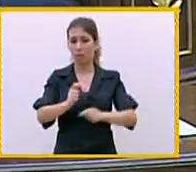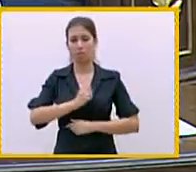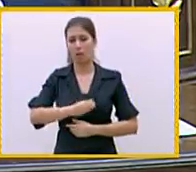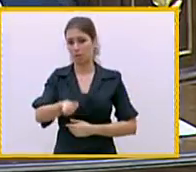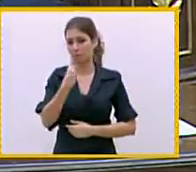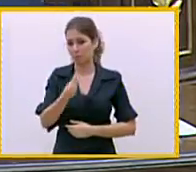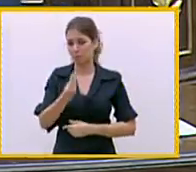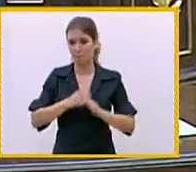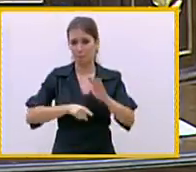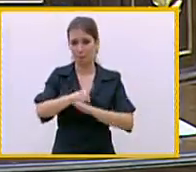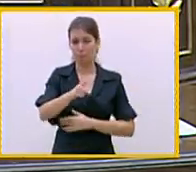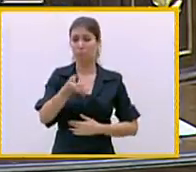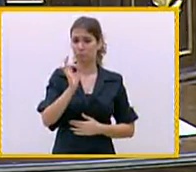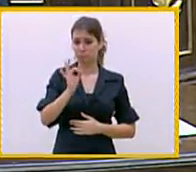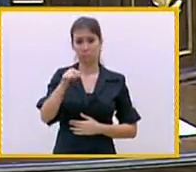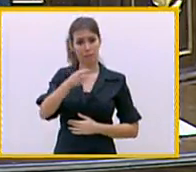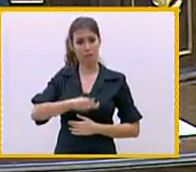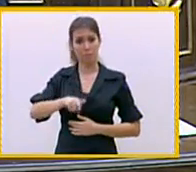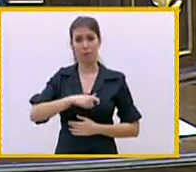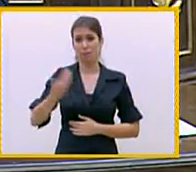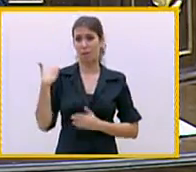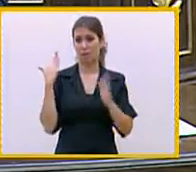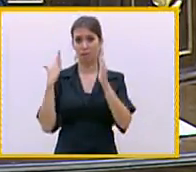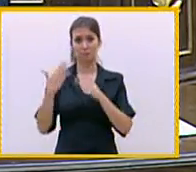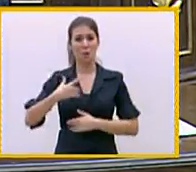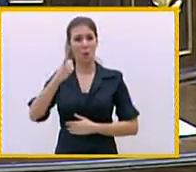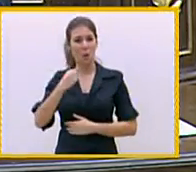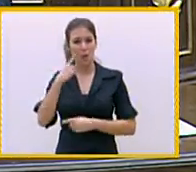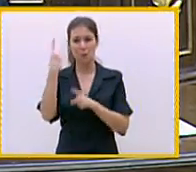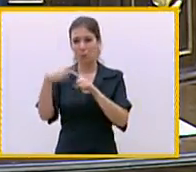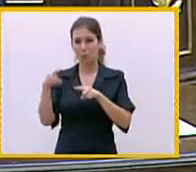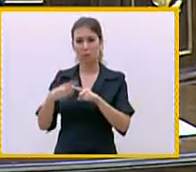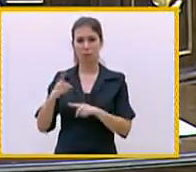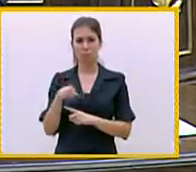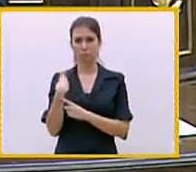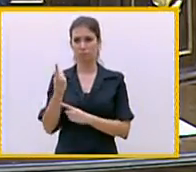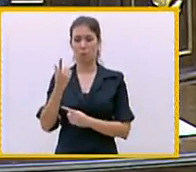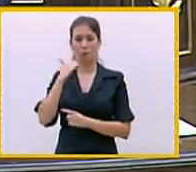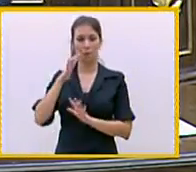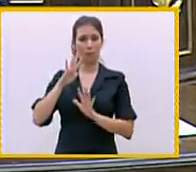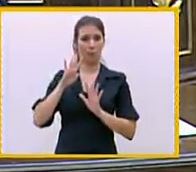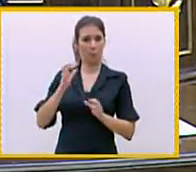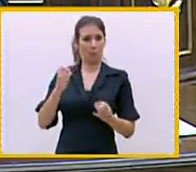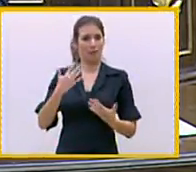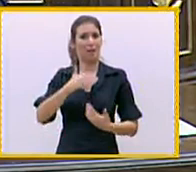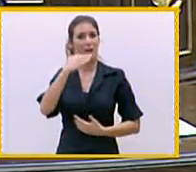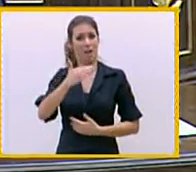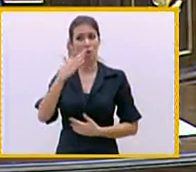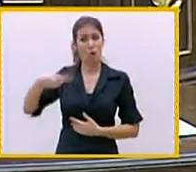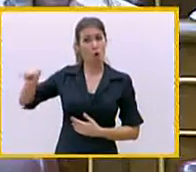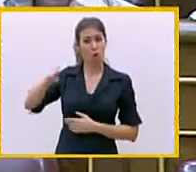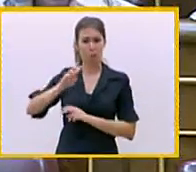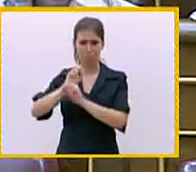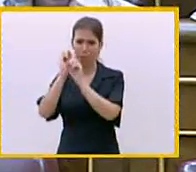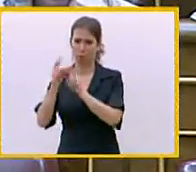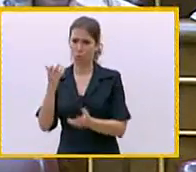nuestro país habíamos seguido mejores prácticas bancarias y estábamos menos contaminados que otros por los productos tóxicos